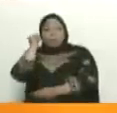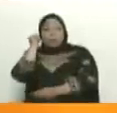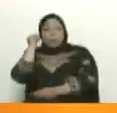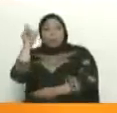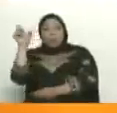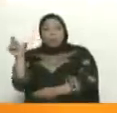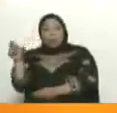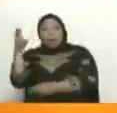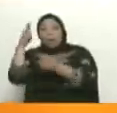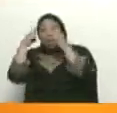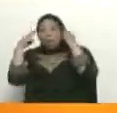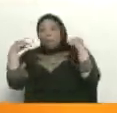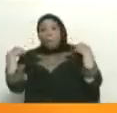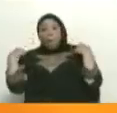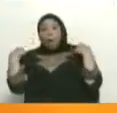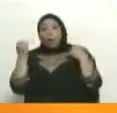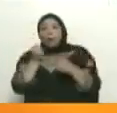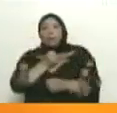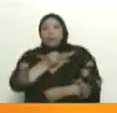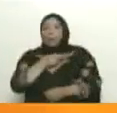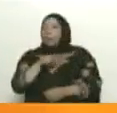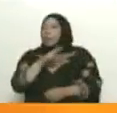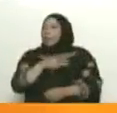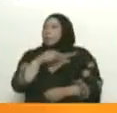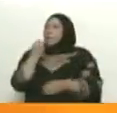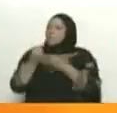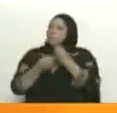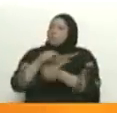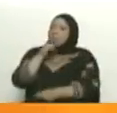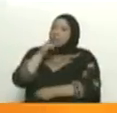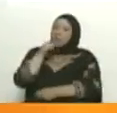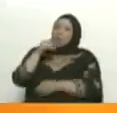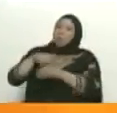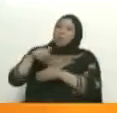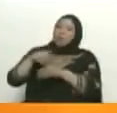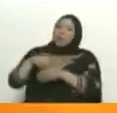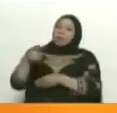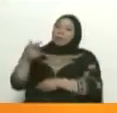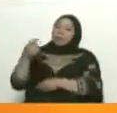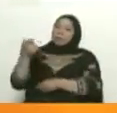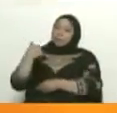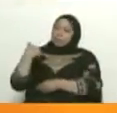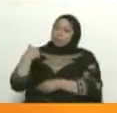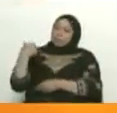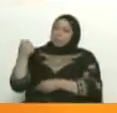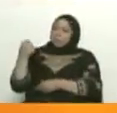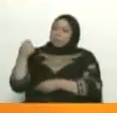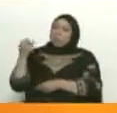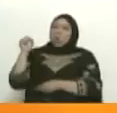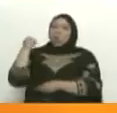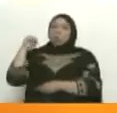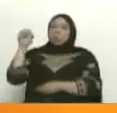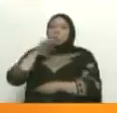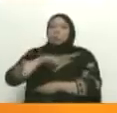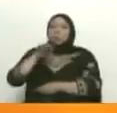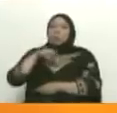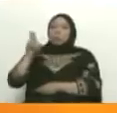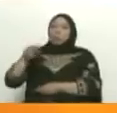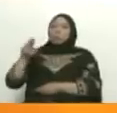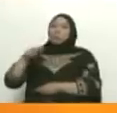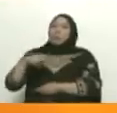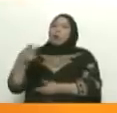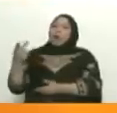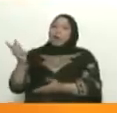monjas, para ver qué había pasado por mi voto por la Liga Socialista, con mi voto por la Liga Socialista, y el voto jamás